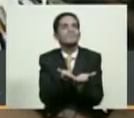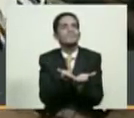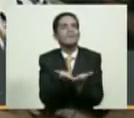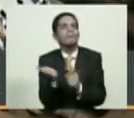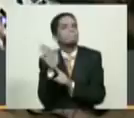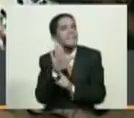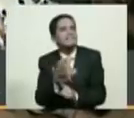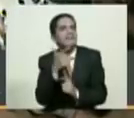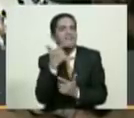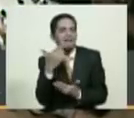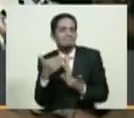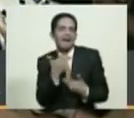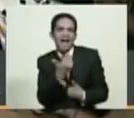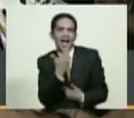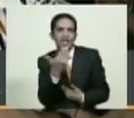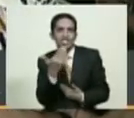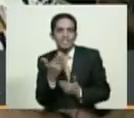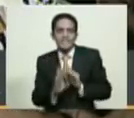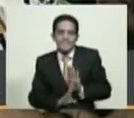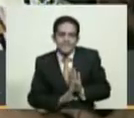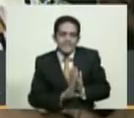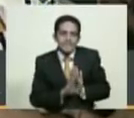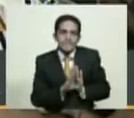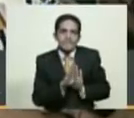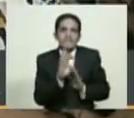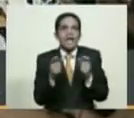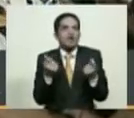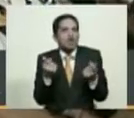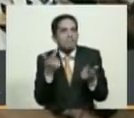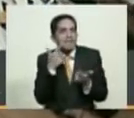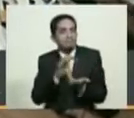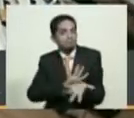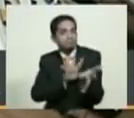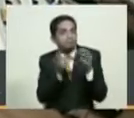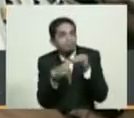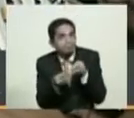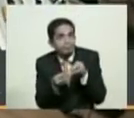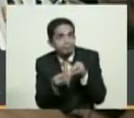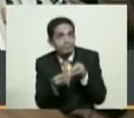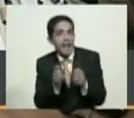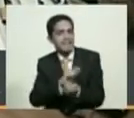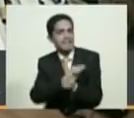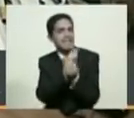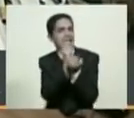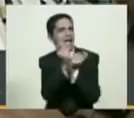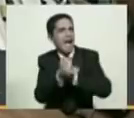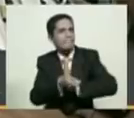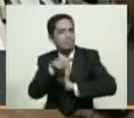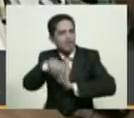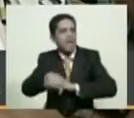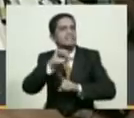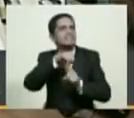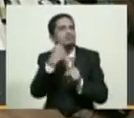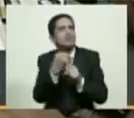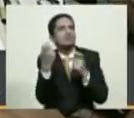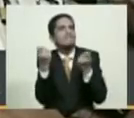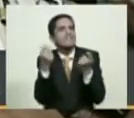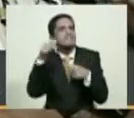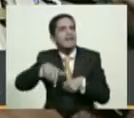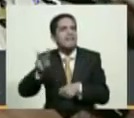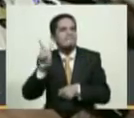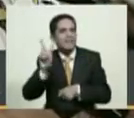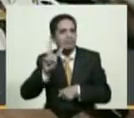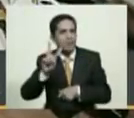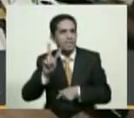un programa de recuperación económica que está basado y adaptado a lo que es el cambio de época financiera también, y esto hay que decirlo.